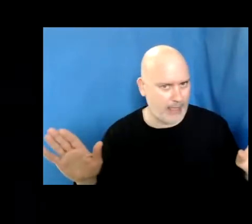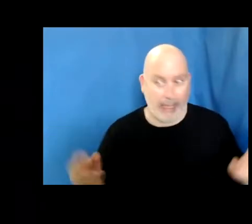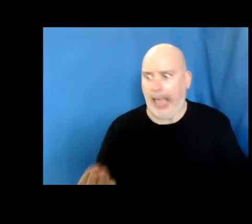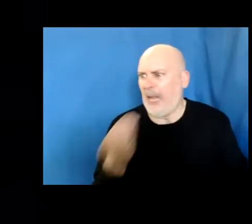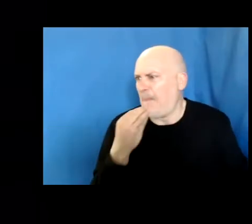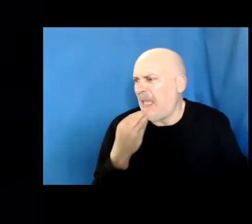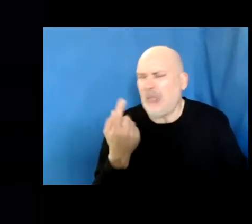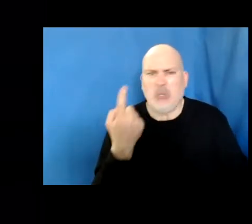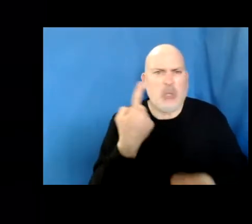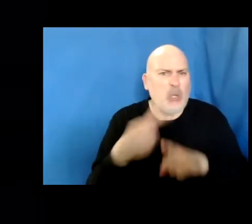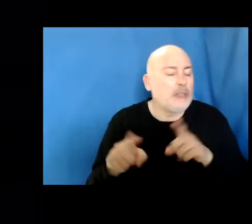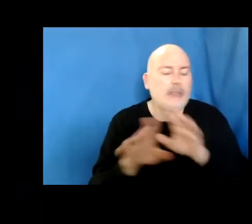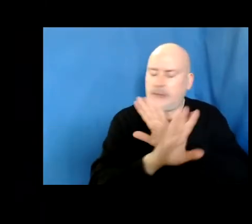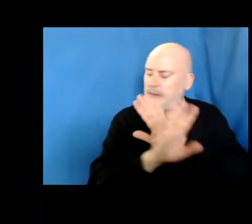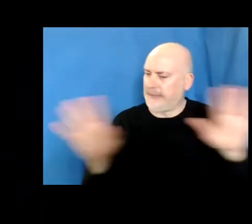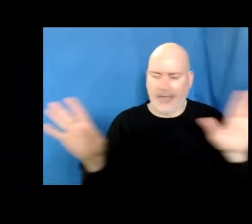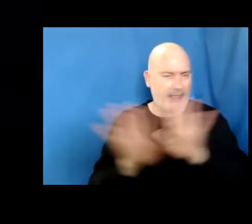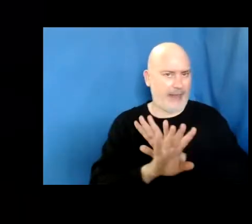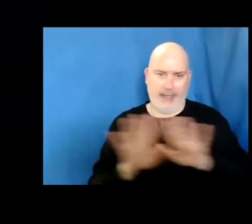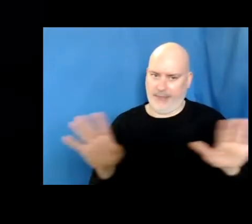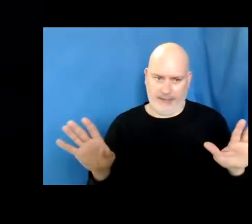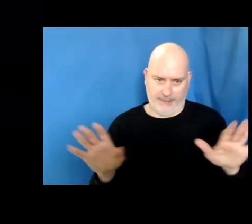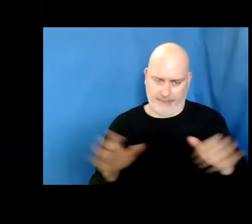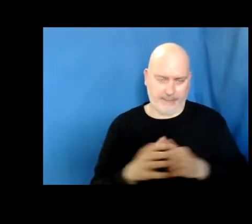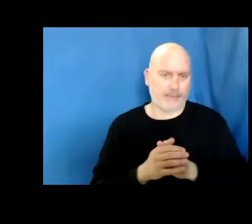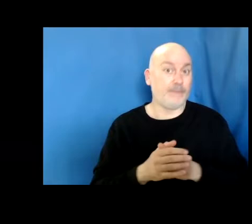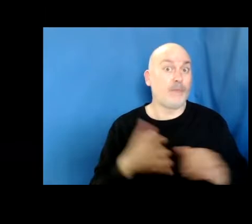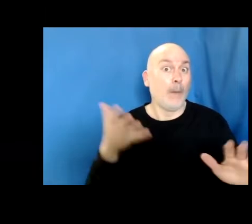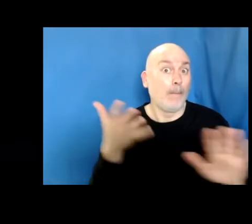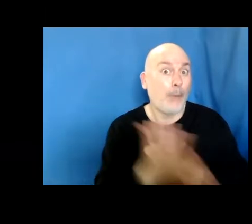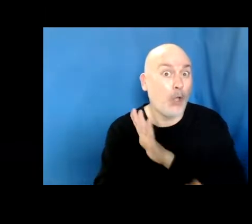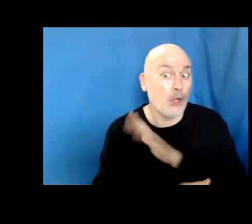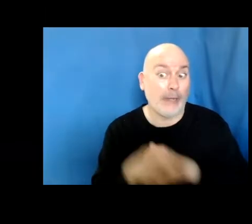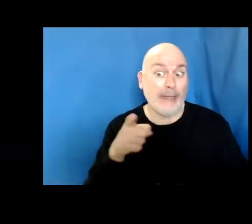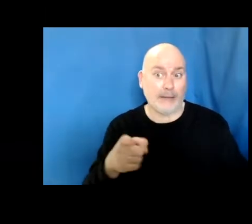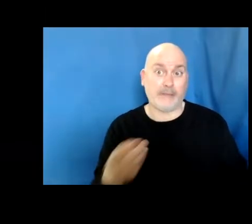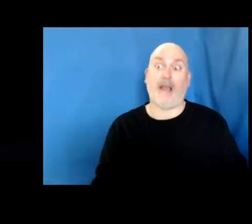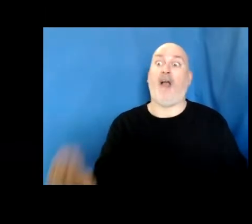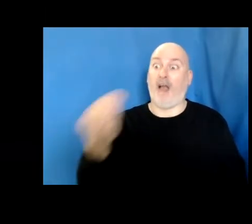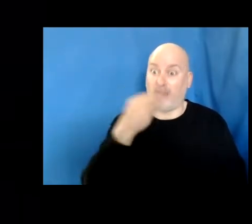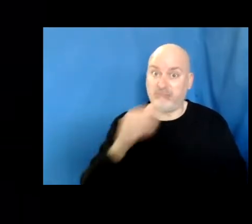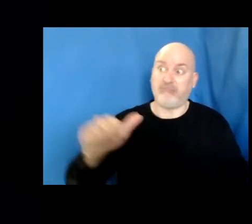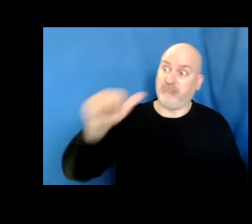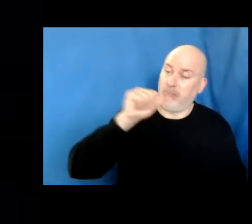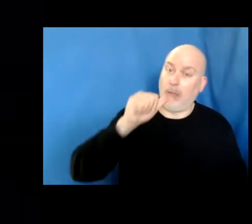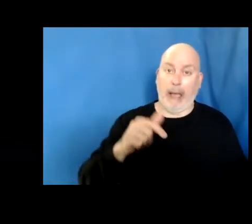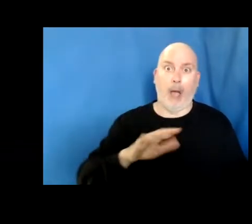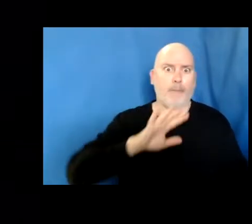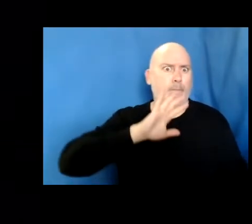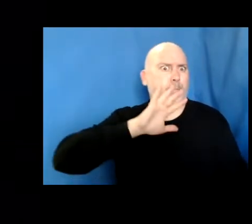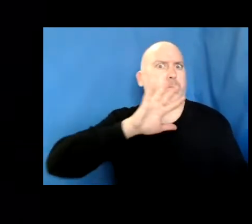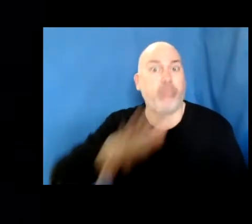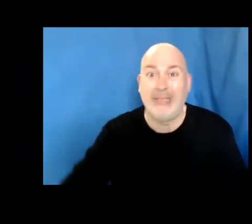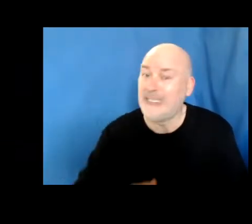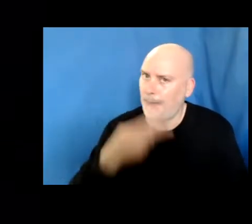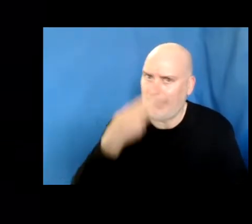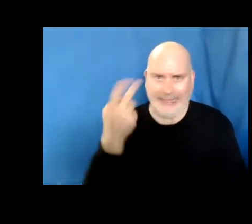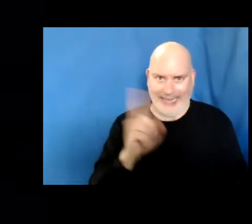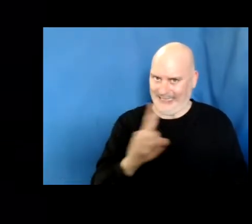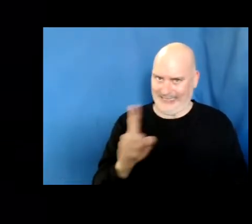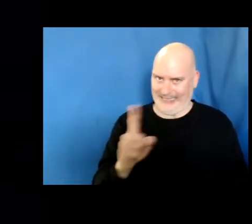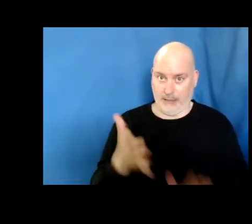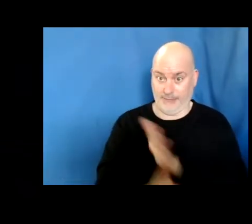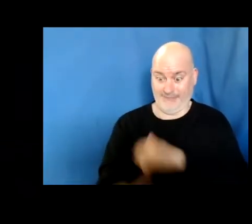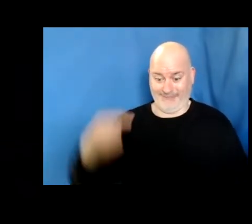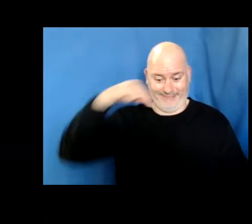o cualquier otra sustancia, porque esto a su vez podría generar el vómito, que no nos interesa en el caso de las